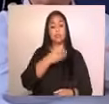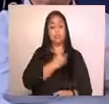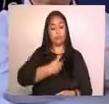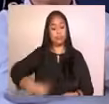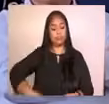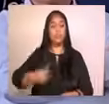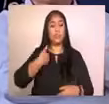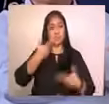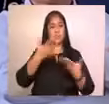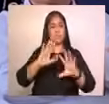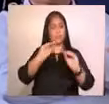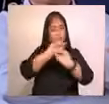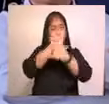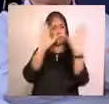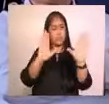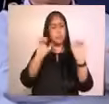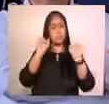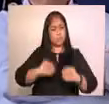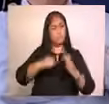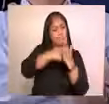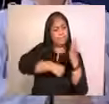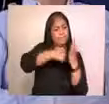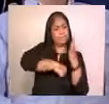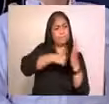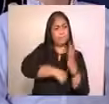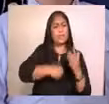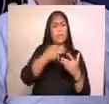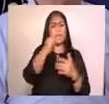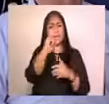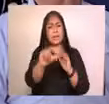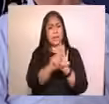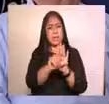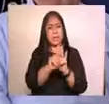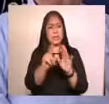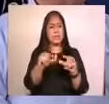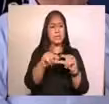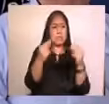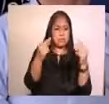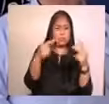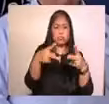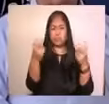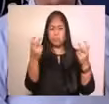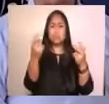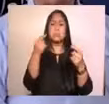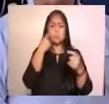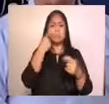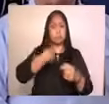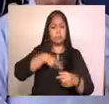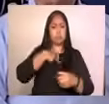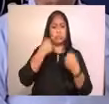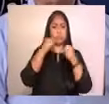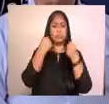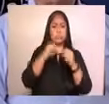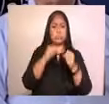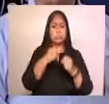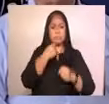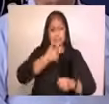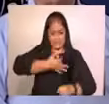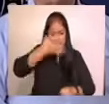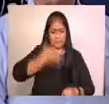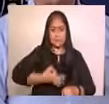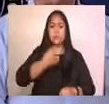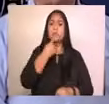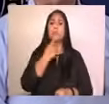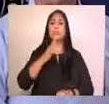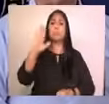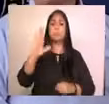muy claro que podemos combatir la delincuencia y estamos haciéndolo, asegurando que se haga cumplir la ley para